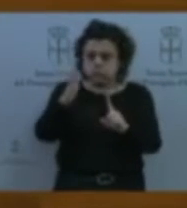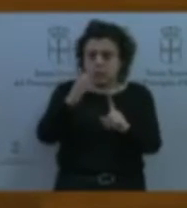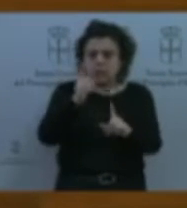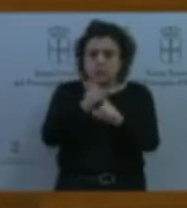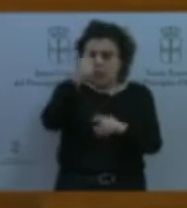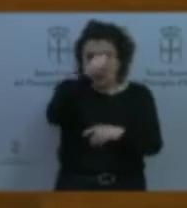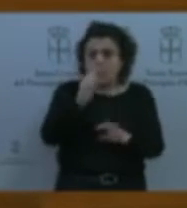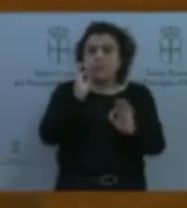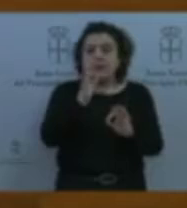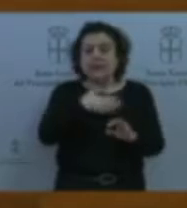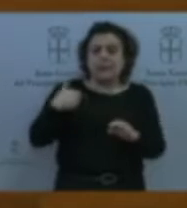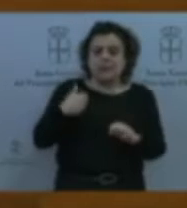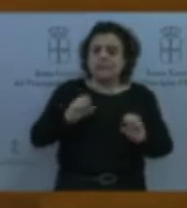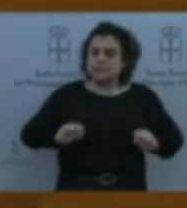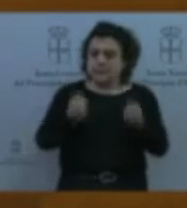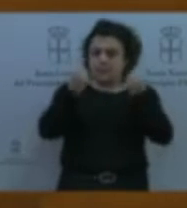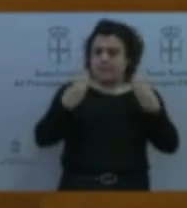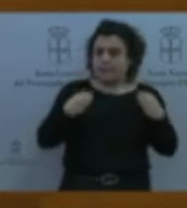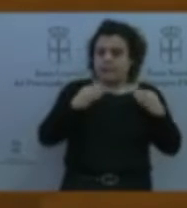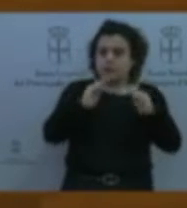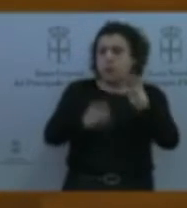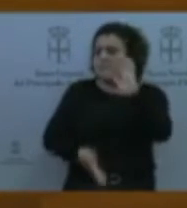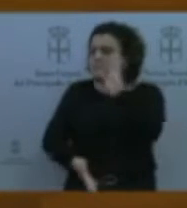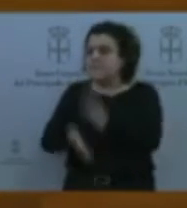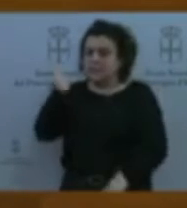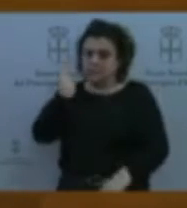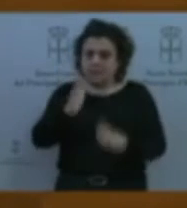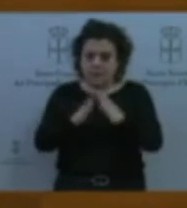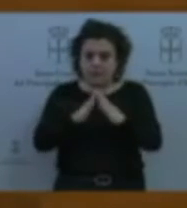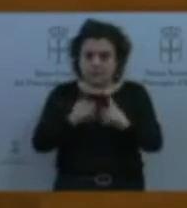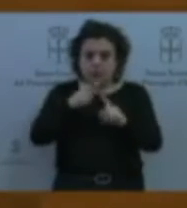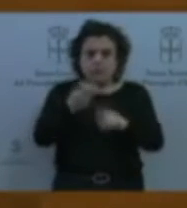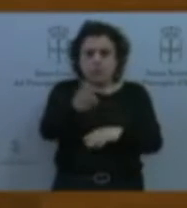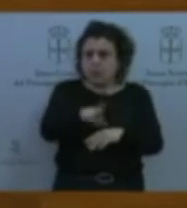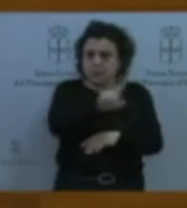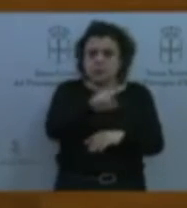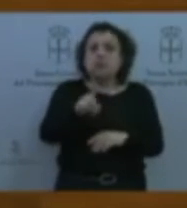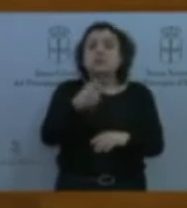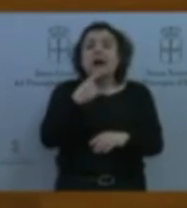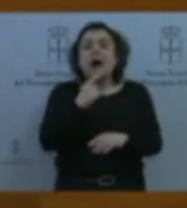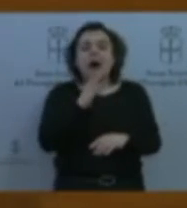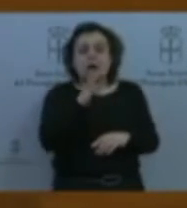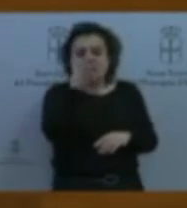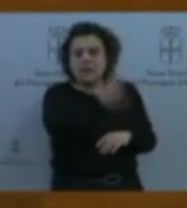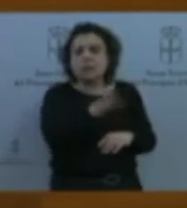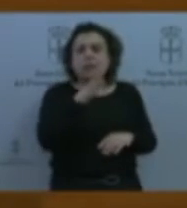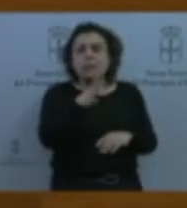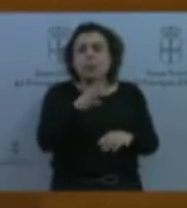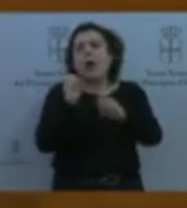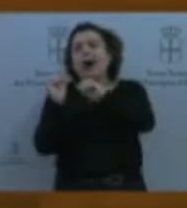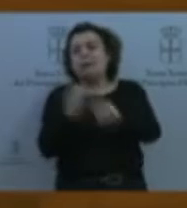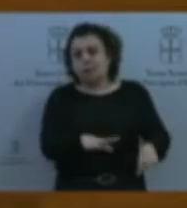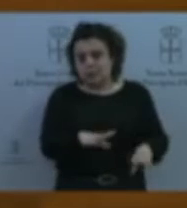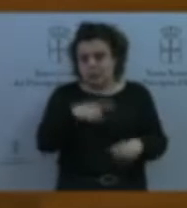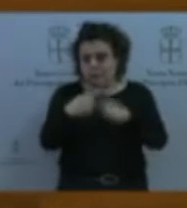para no ser asesinada, se le acusaba de abandono familiar, lo que le imposibilitaba poder trabajar, poder vivir y